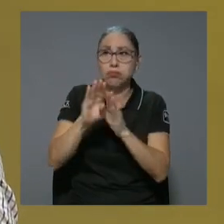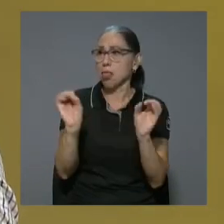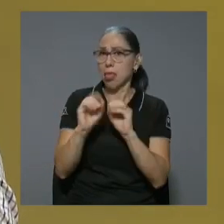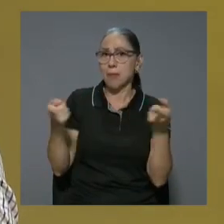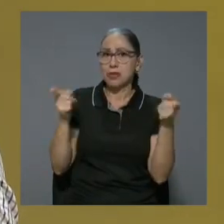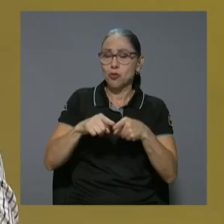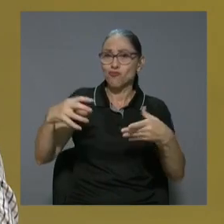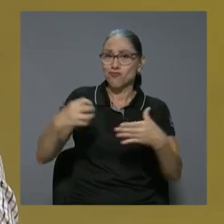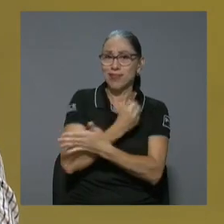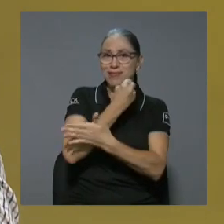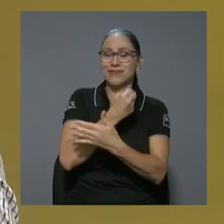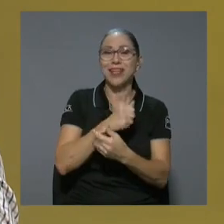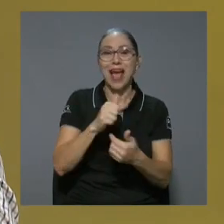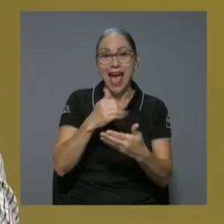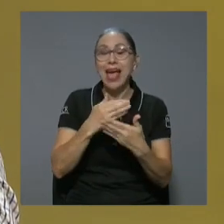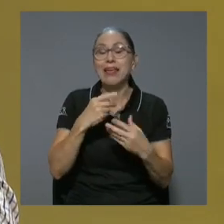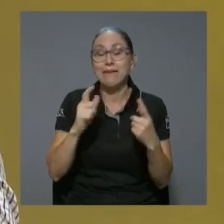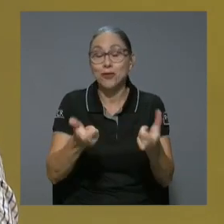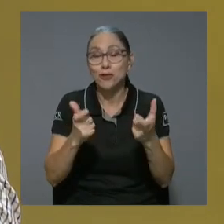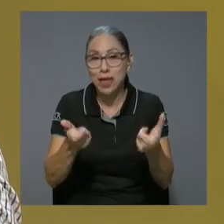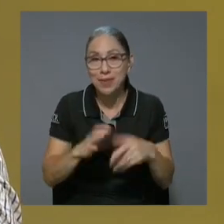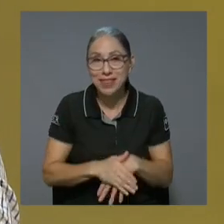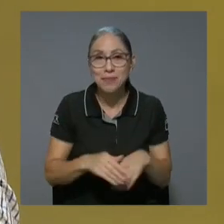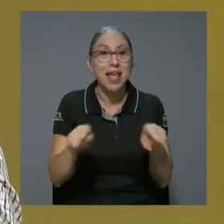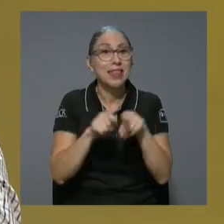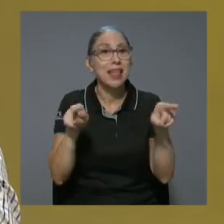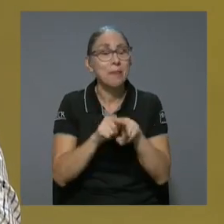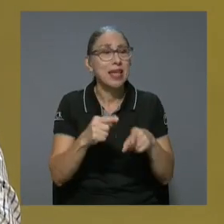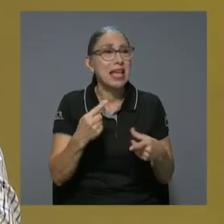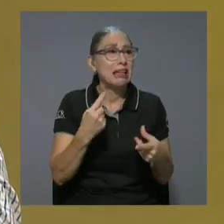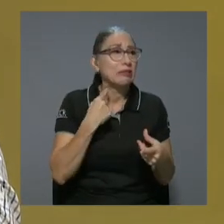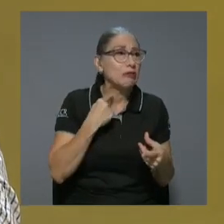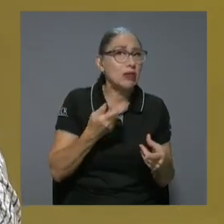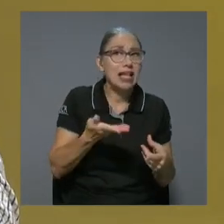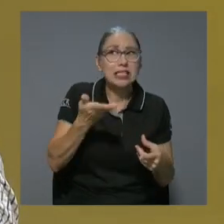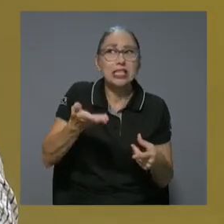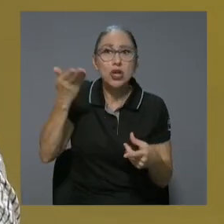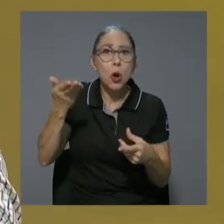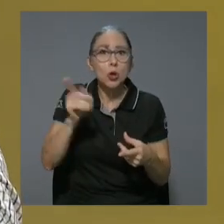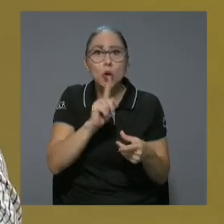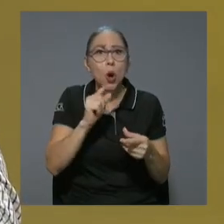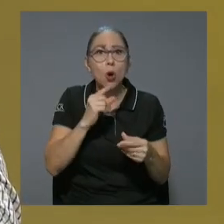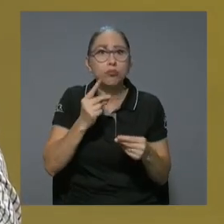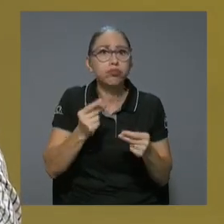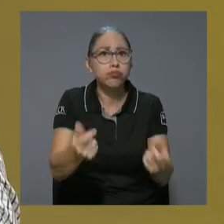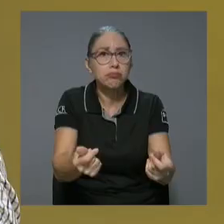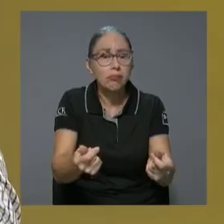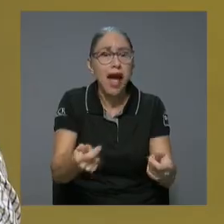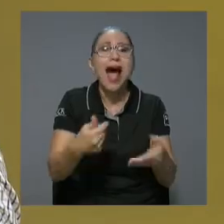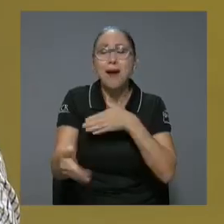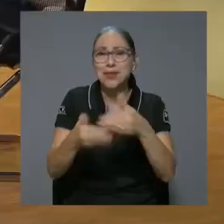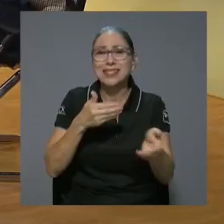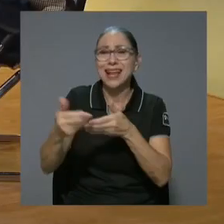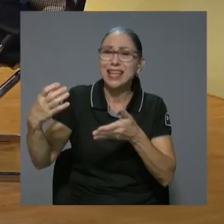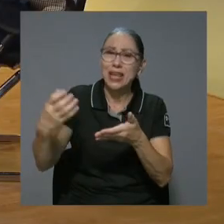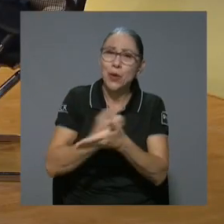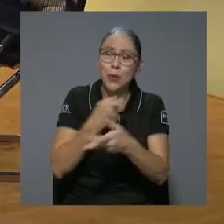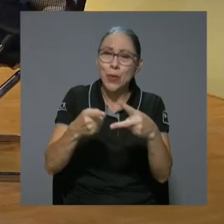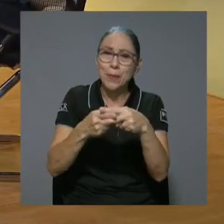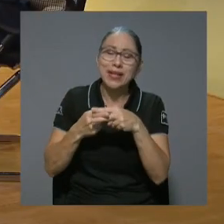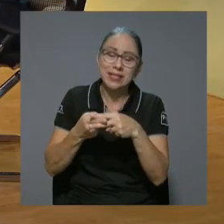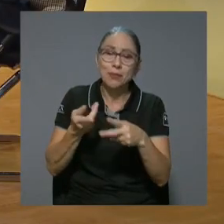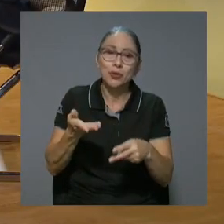más rápidamente de lo que se esperaba, a pesar de la fuerte subida de los tipos de interés. Entonces el entorno externo se configuró en ese sentido